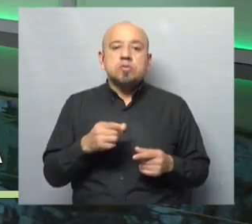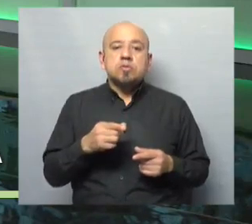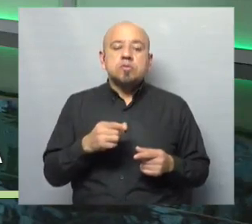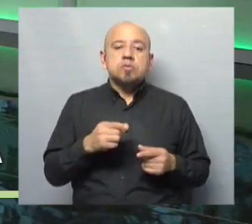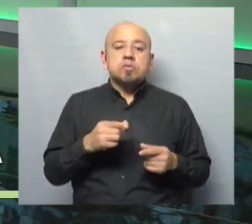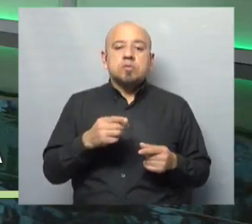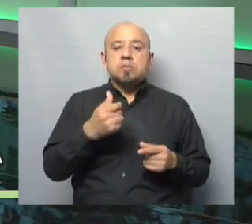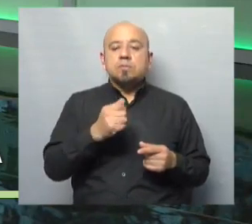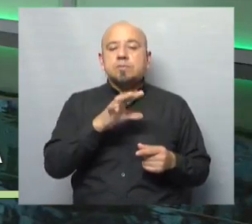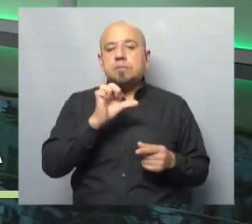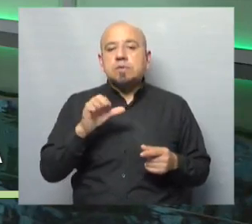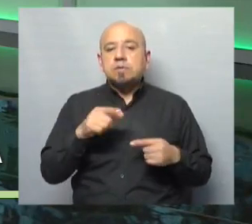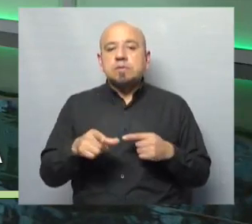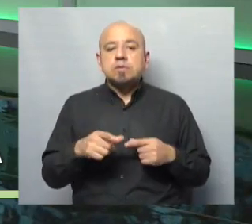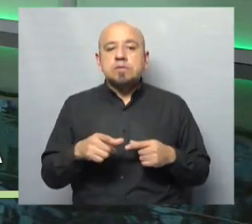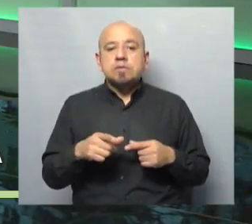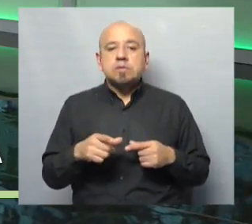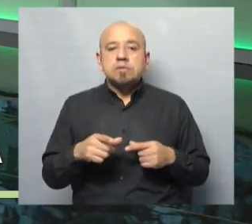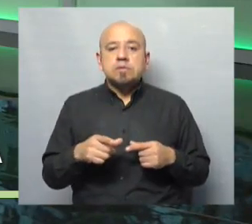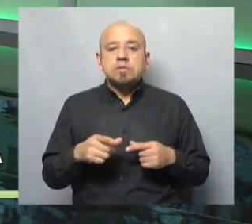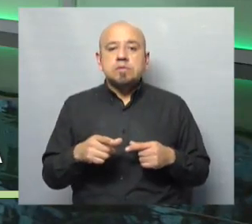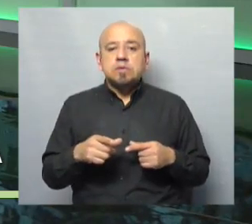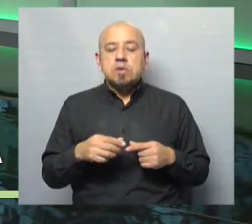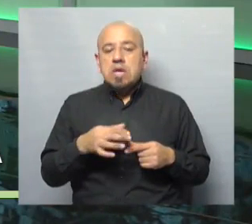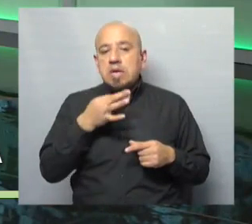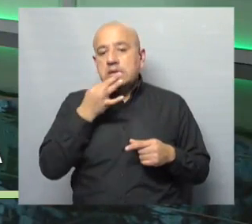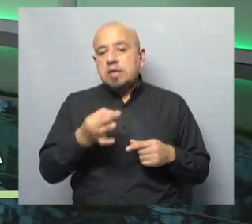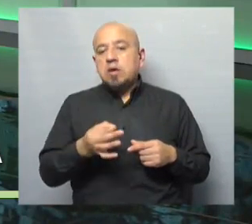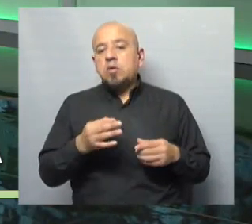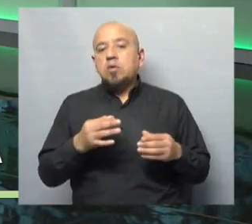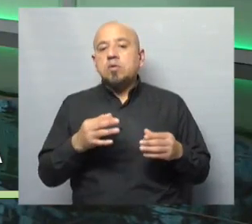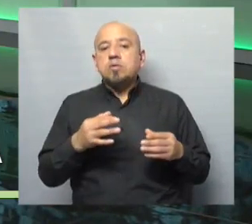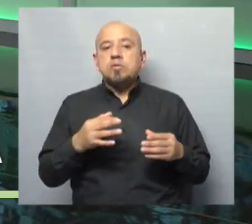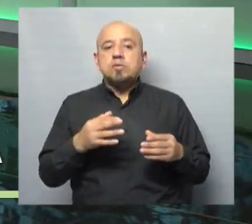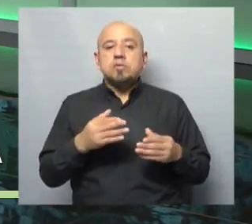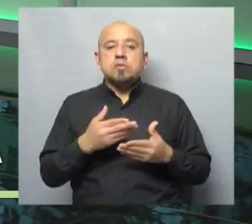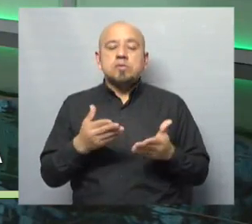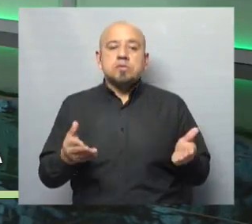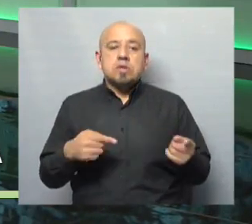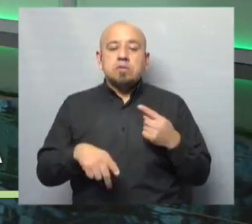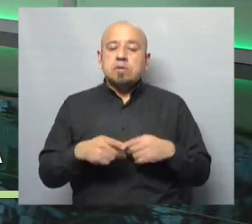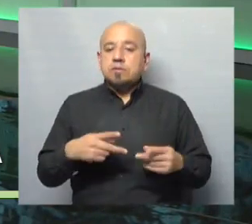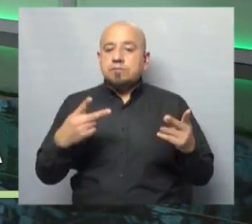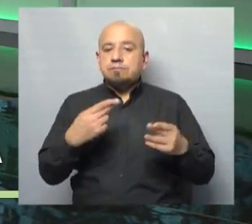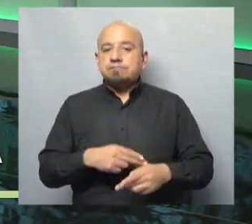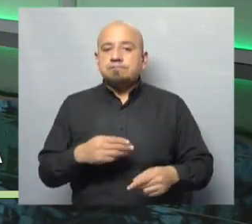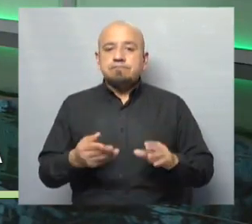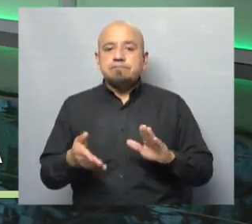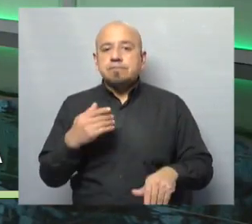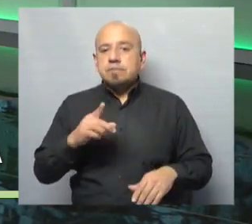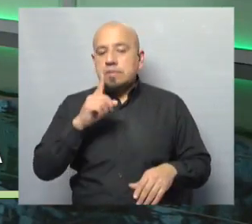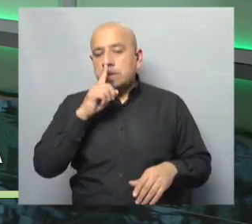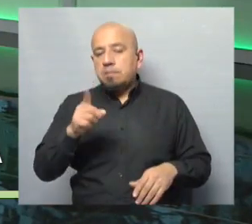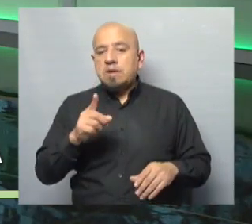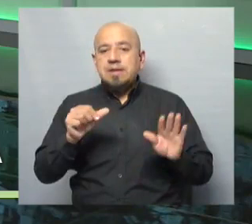administración de salud de servicio del estado fue emitió un comunicado diciendo que iban a cesar ser más de 1000